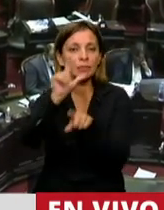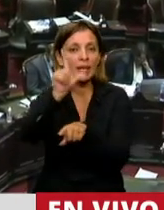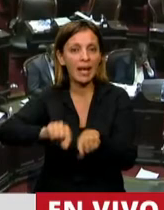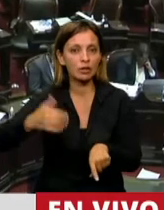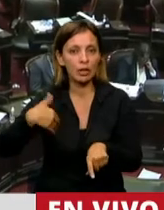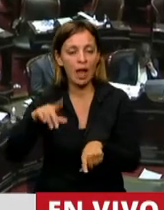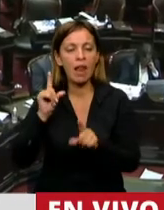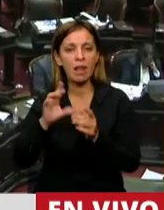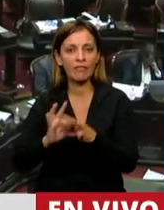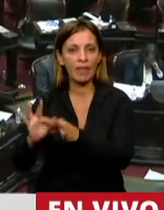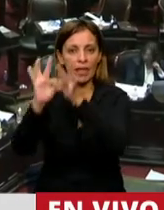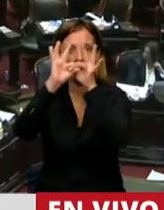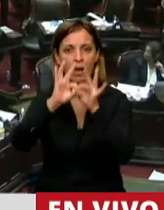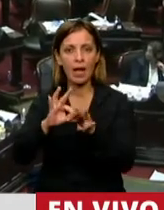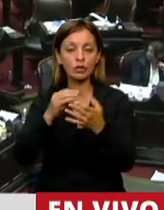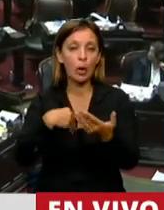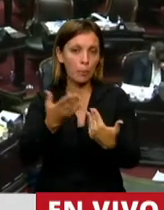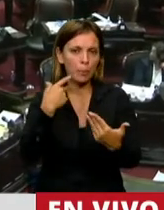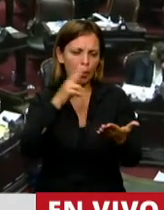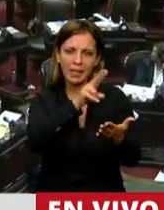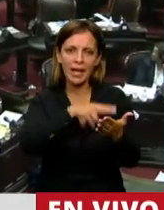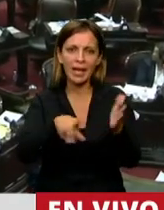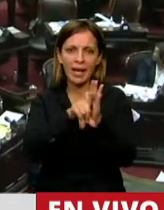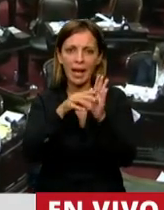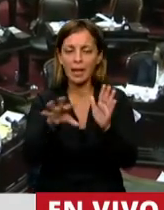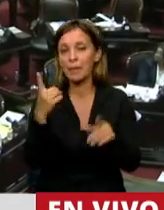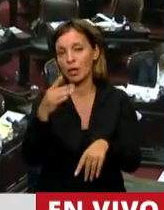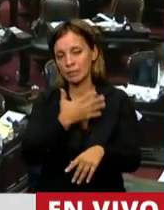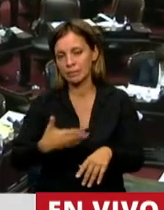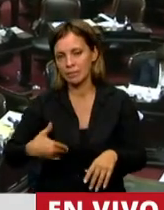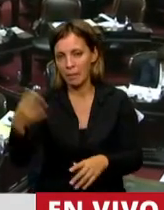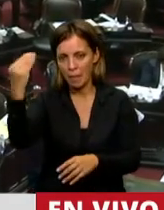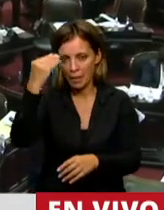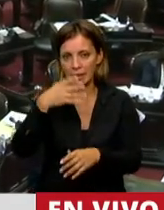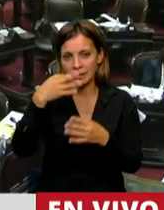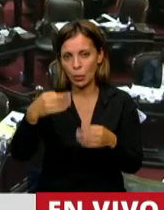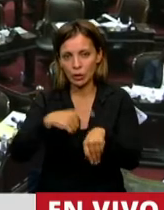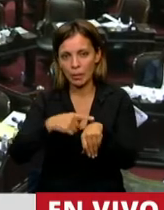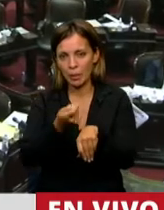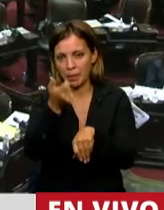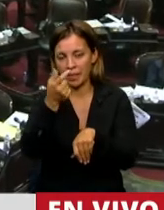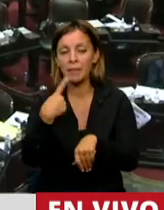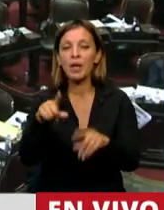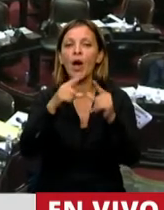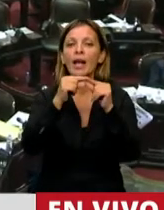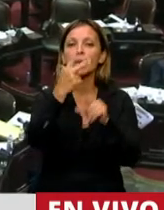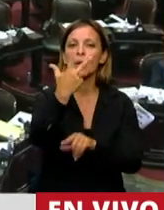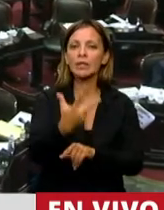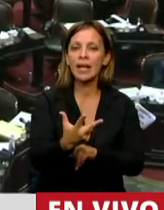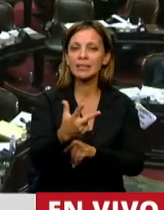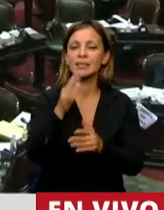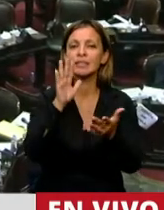y aquí me quiero detener, me pondría a leer toda la ley, pero el presidente me va a retar y ya me queda poco, el artículo 3,